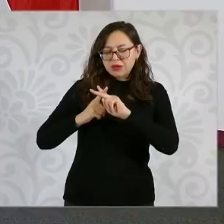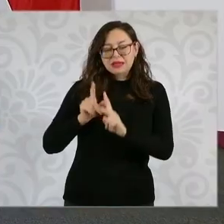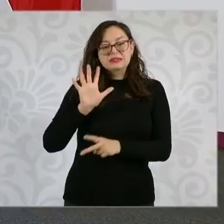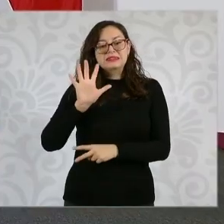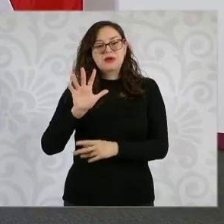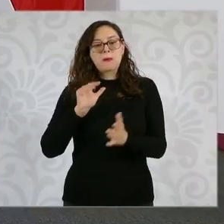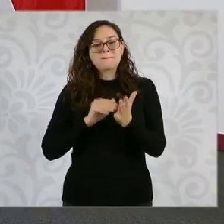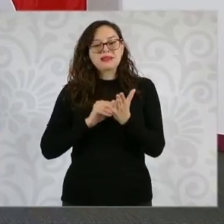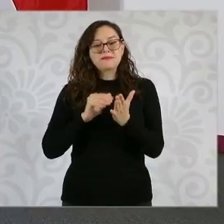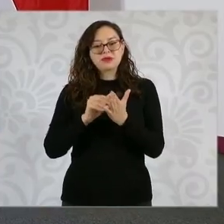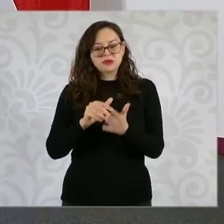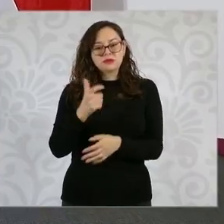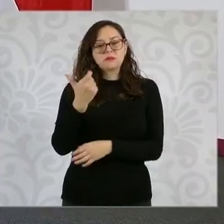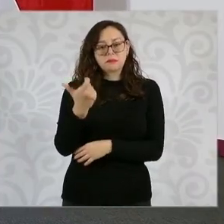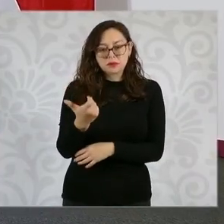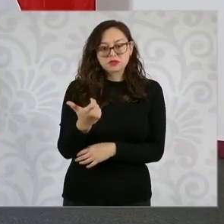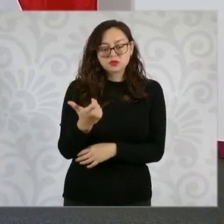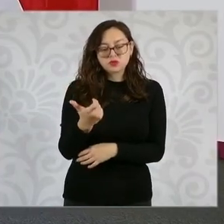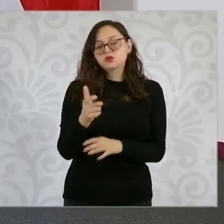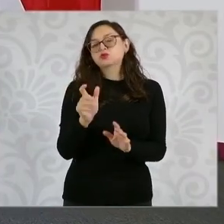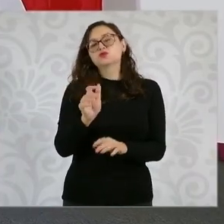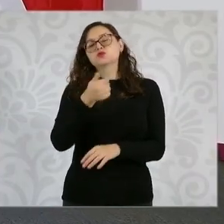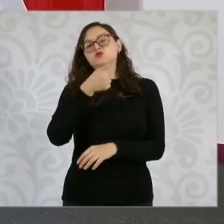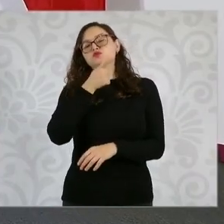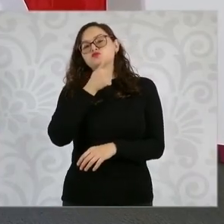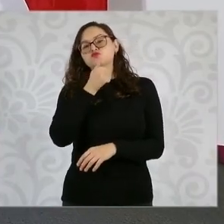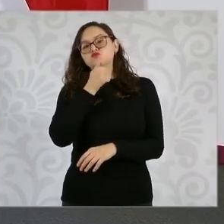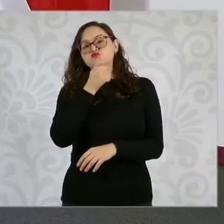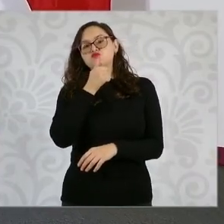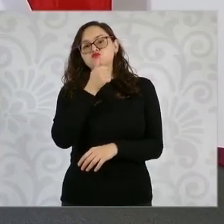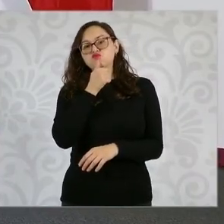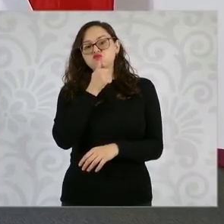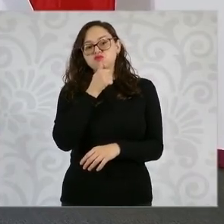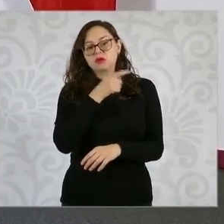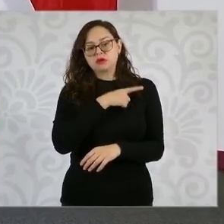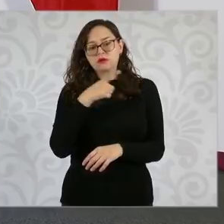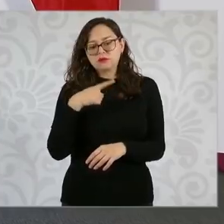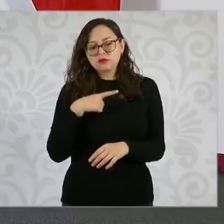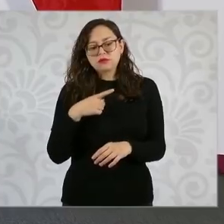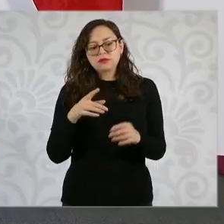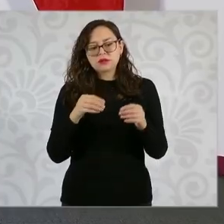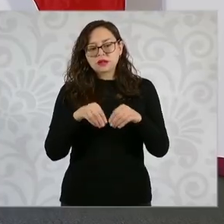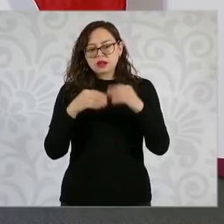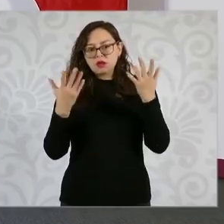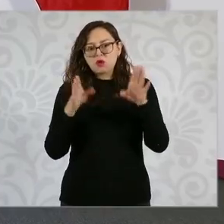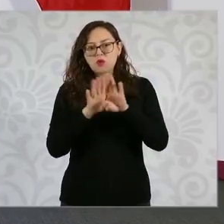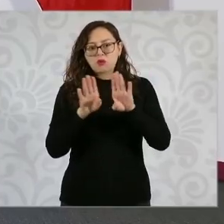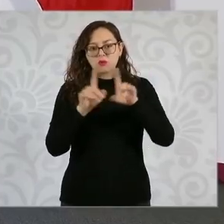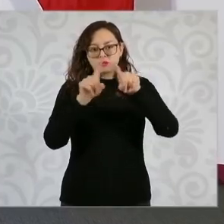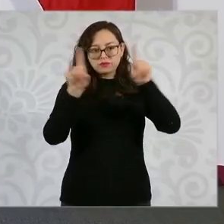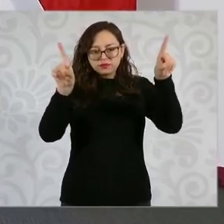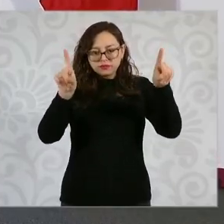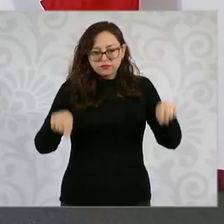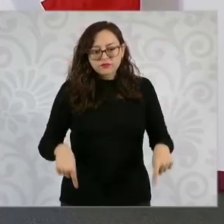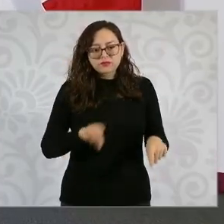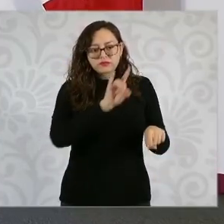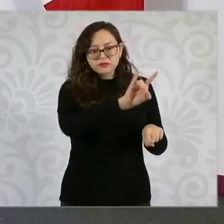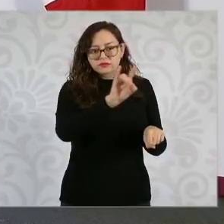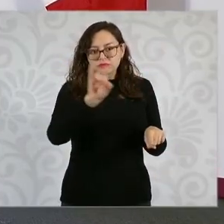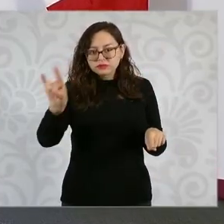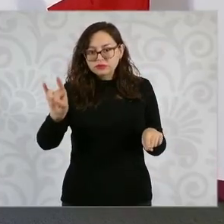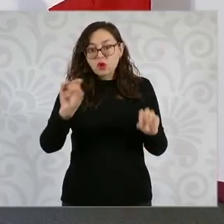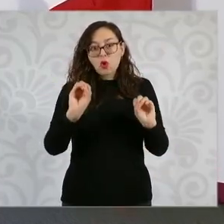más o menos. Se tiene que definir, por ejemplo, las boletas, cómo van a ser las boletas, cómo se va a votar, si va a